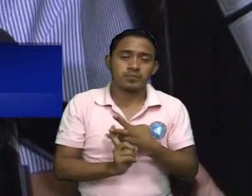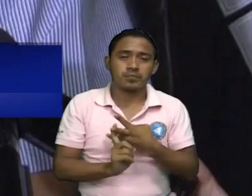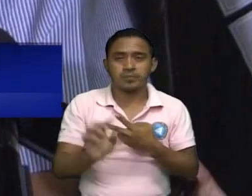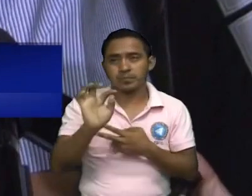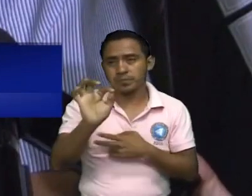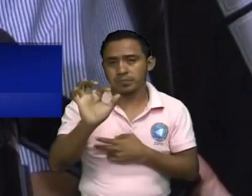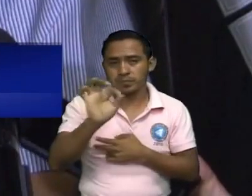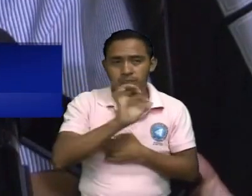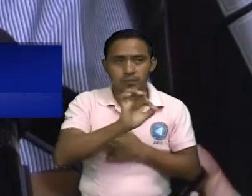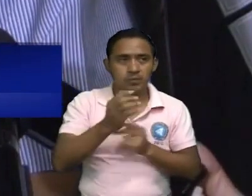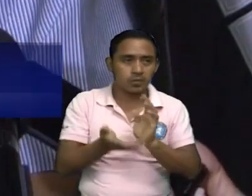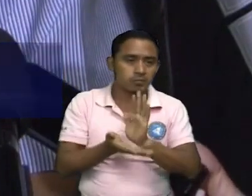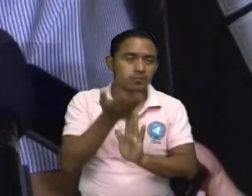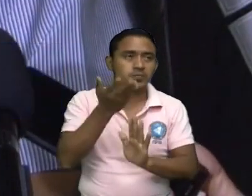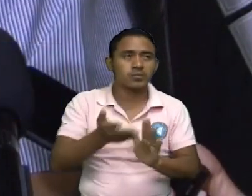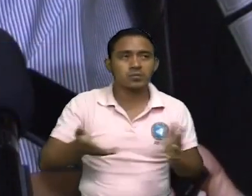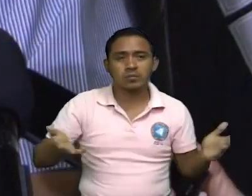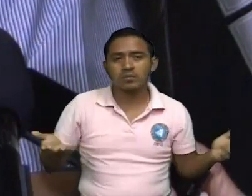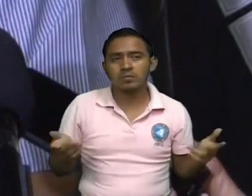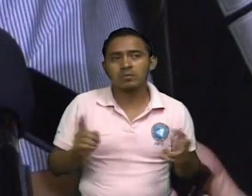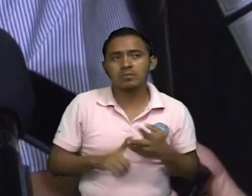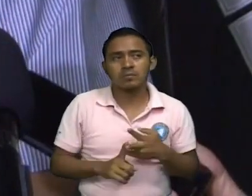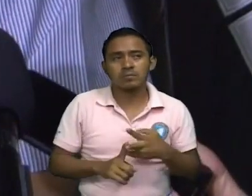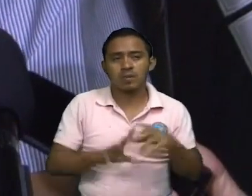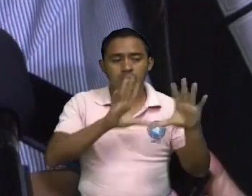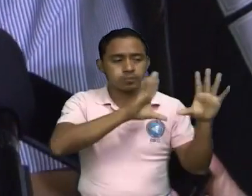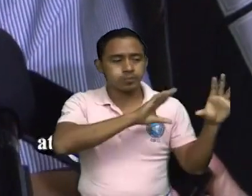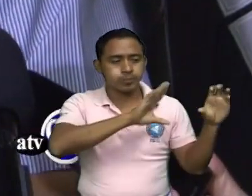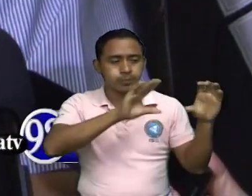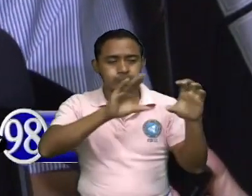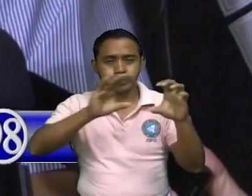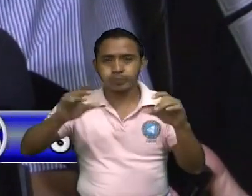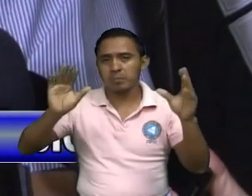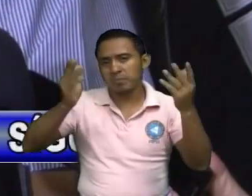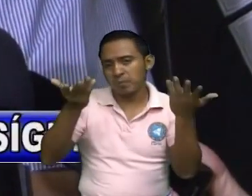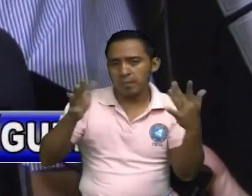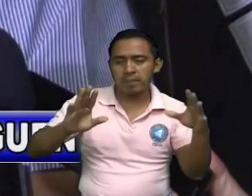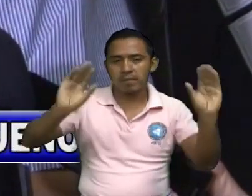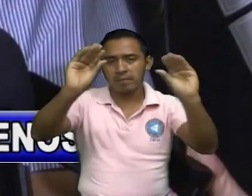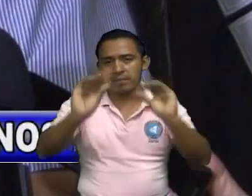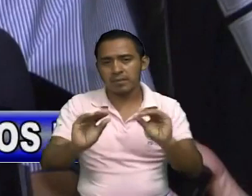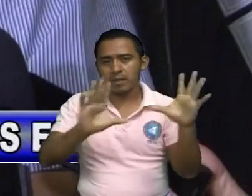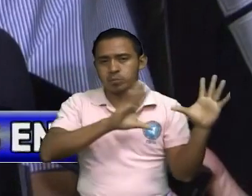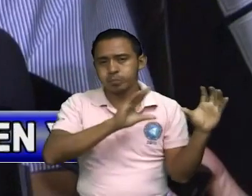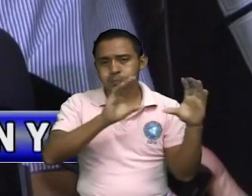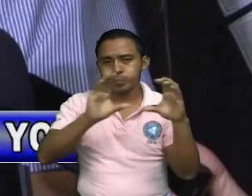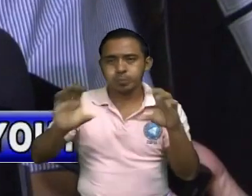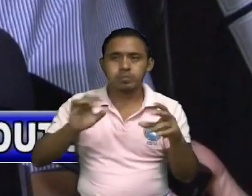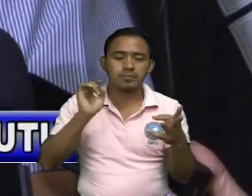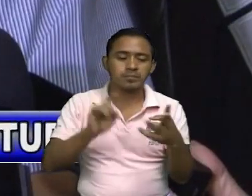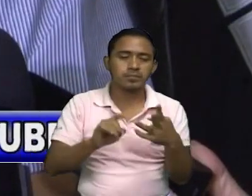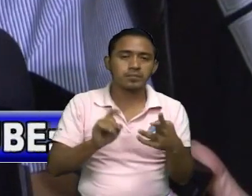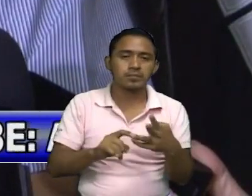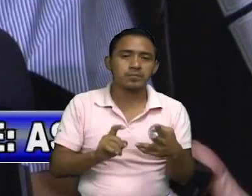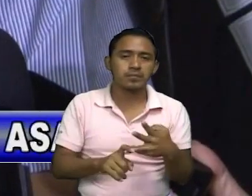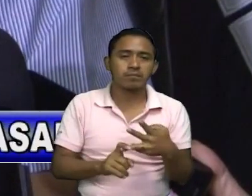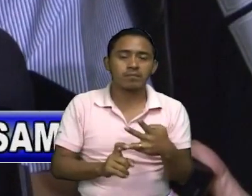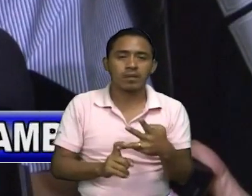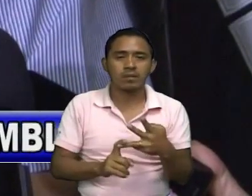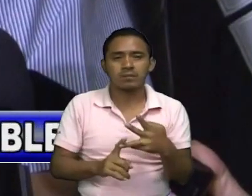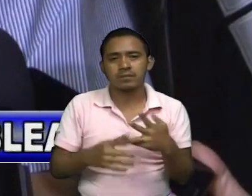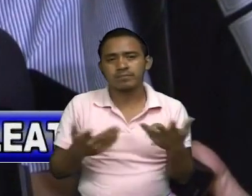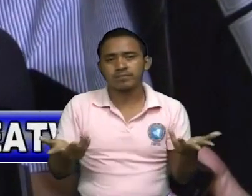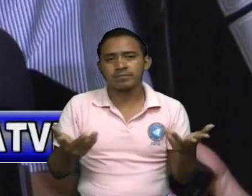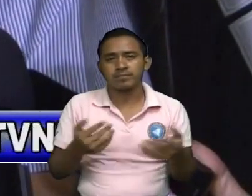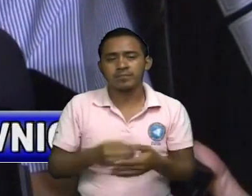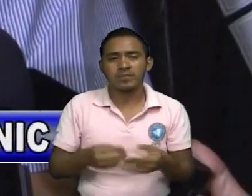de incremento en la nubosidad hacia la tarde, y un ambiente